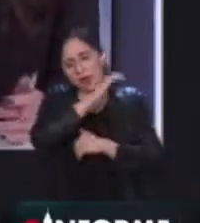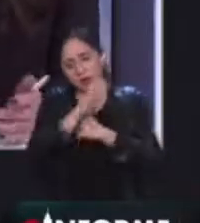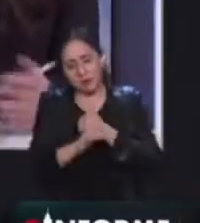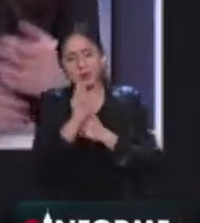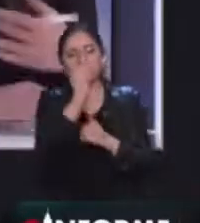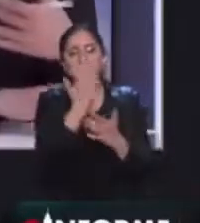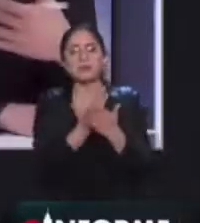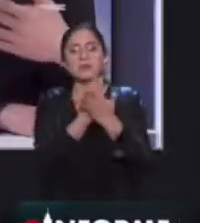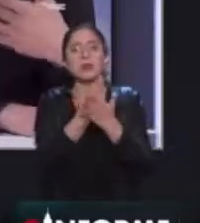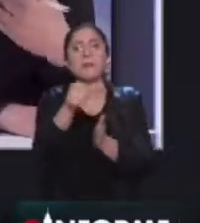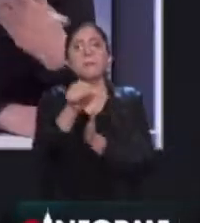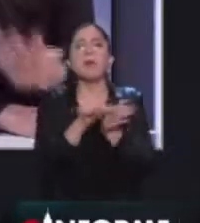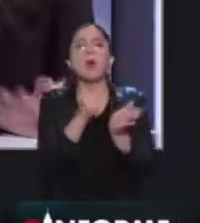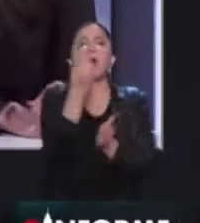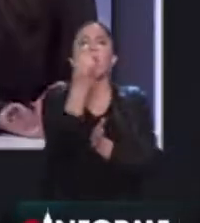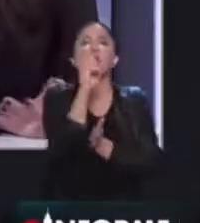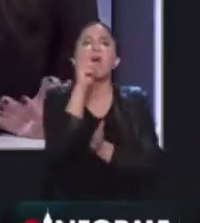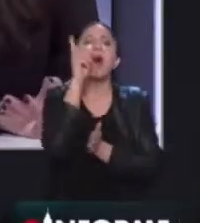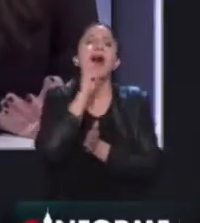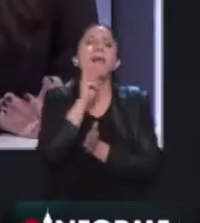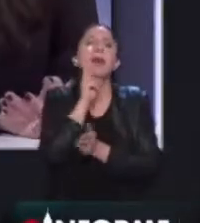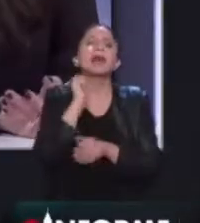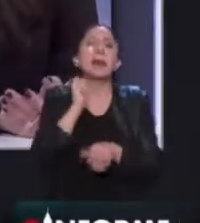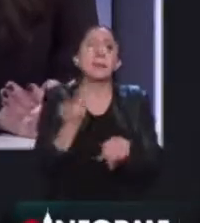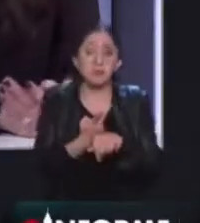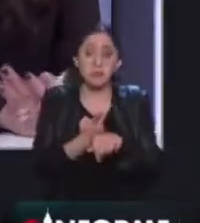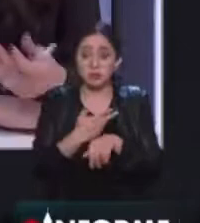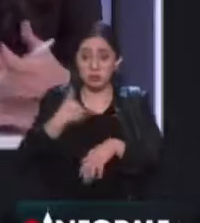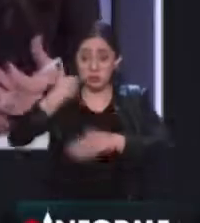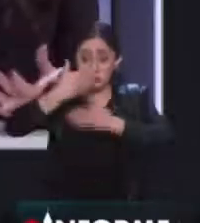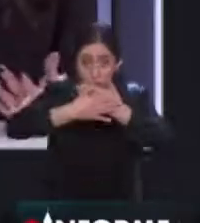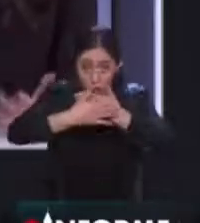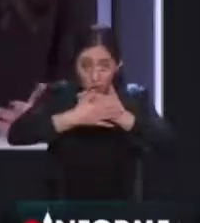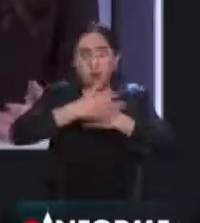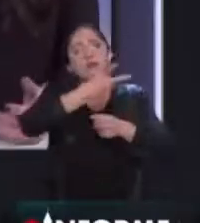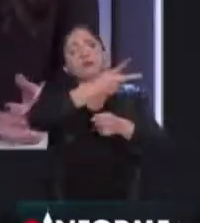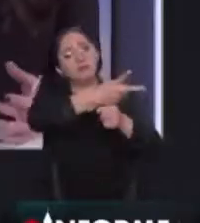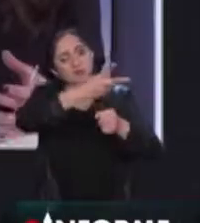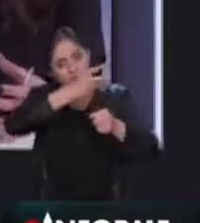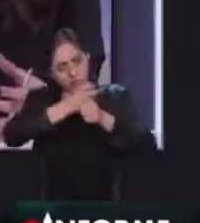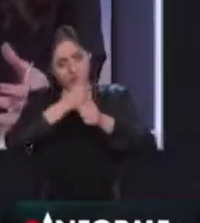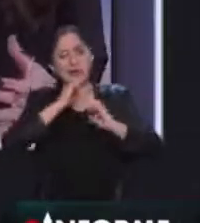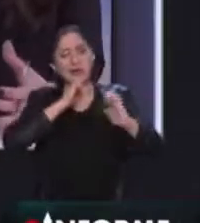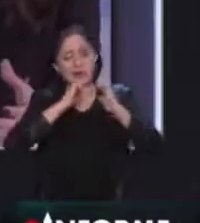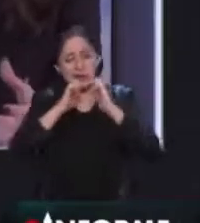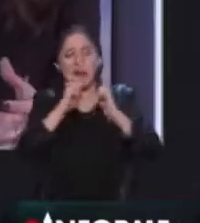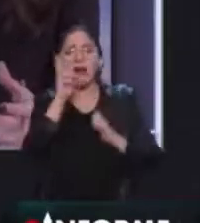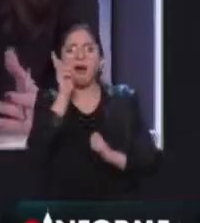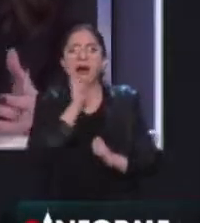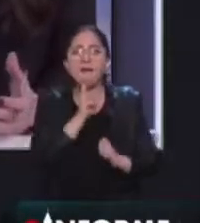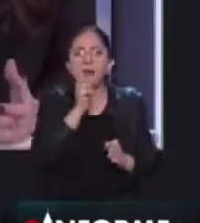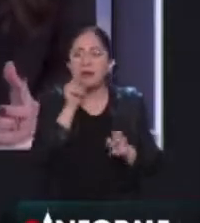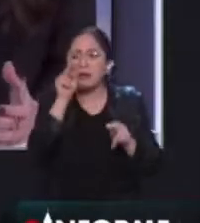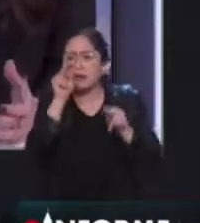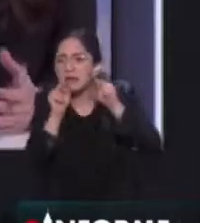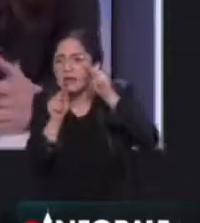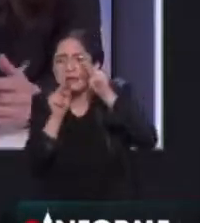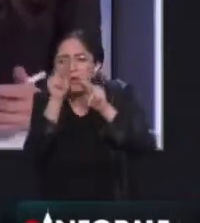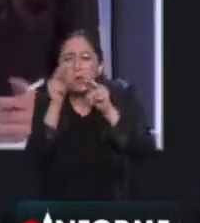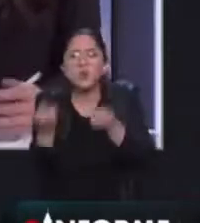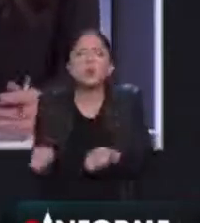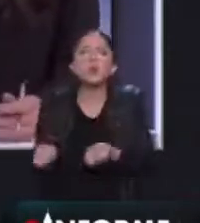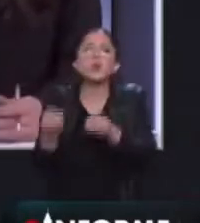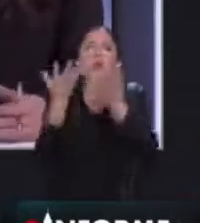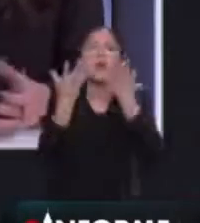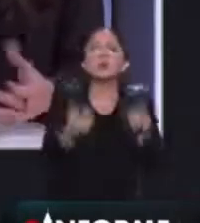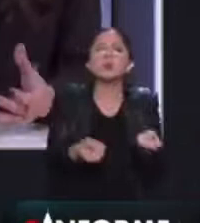finales, y si nos permites volveríamos a entrar en contacto contigo, Edgar, porque lo que sería muy interesante es ver si ahí estaríamos en posibilidad de ver